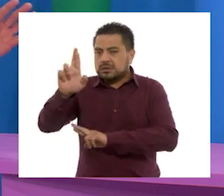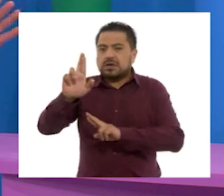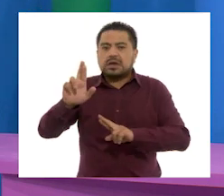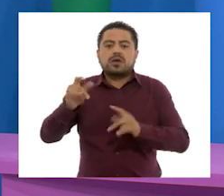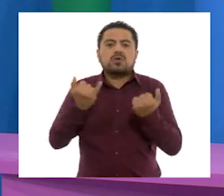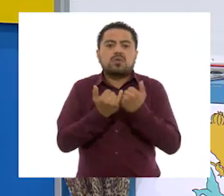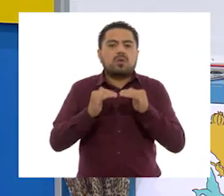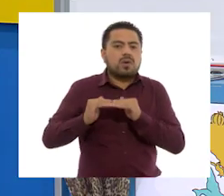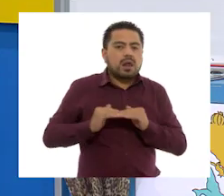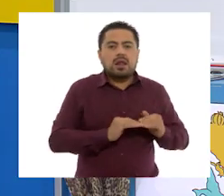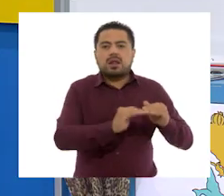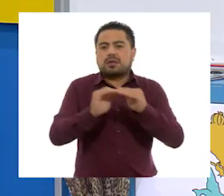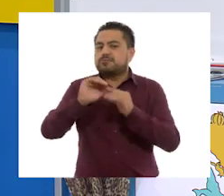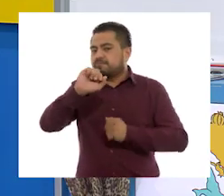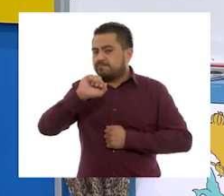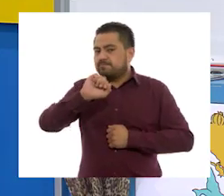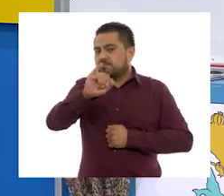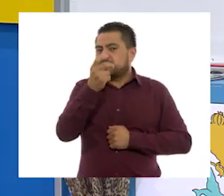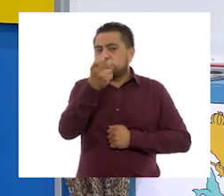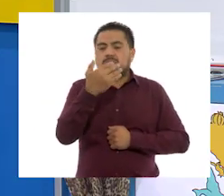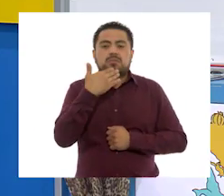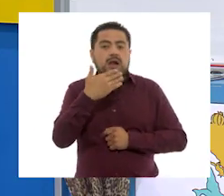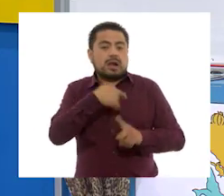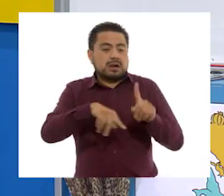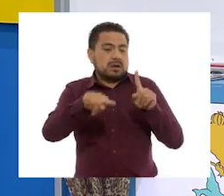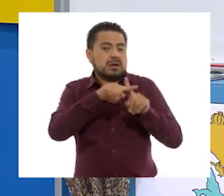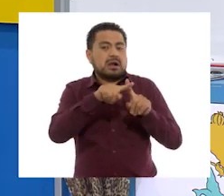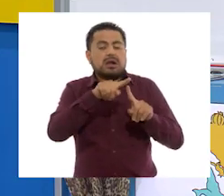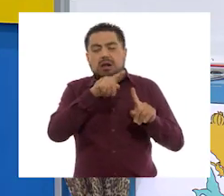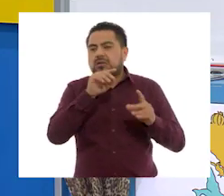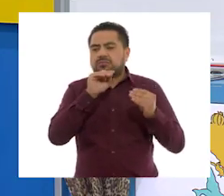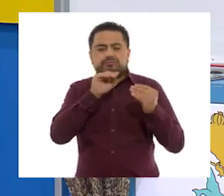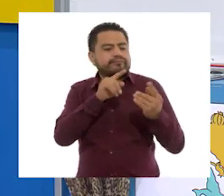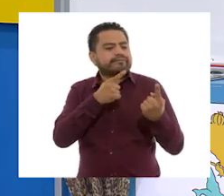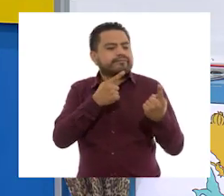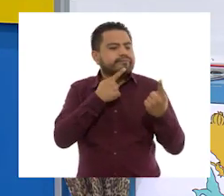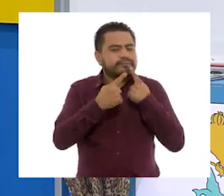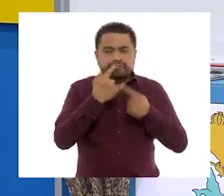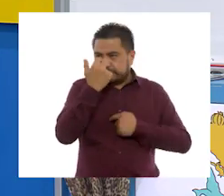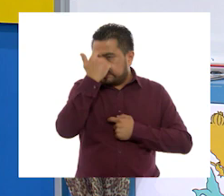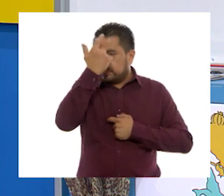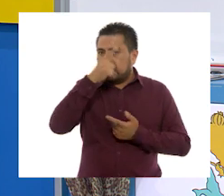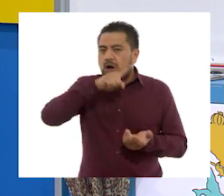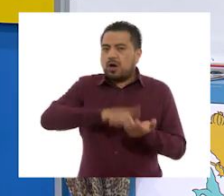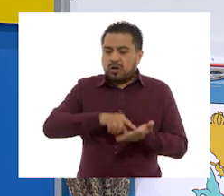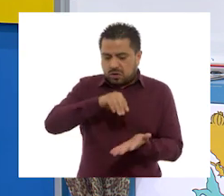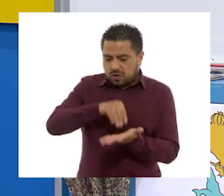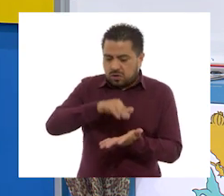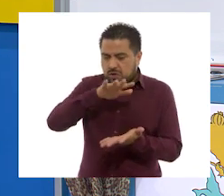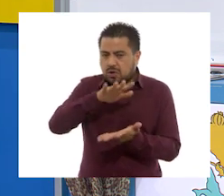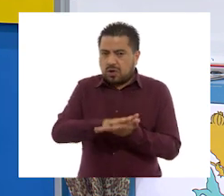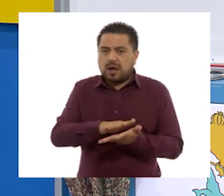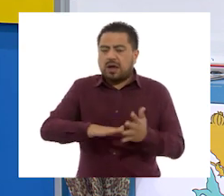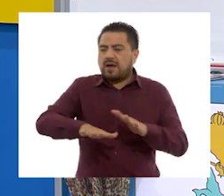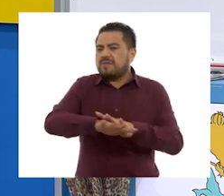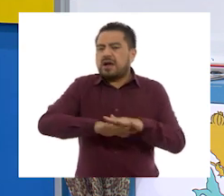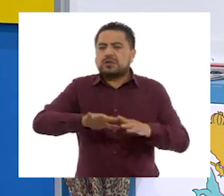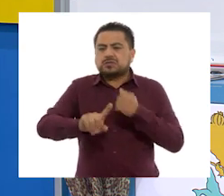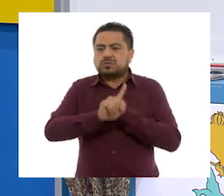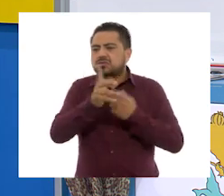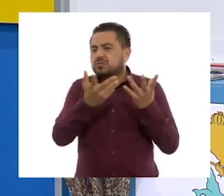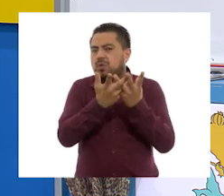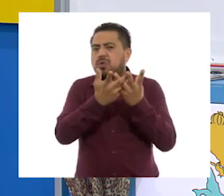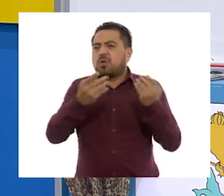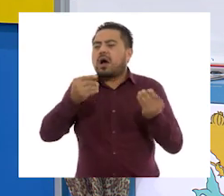la igualdad. Así es. La buena actitud, la empatía, la negociación, la creatividad y el compromiso son la base de la resolución de